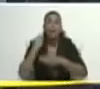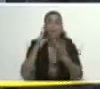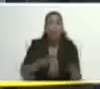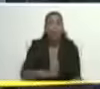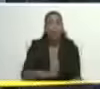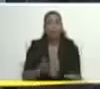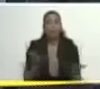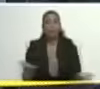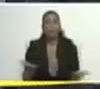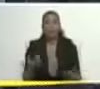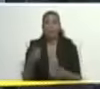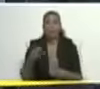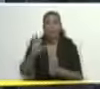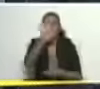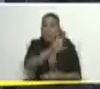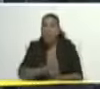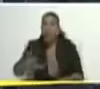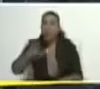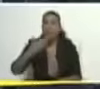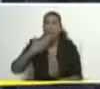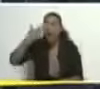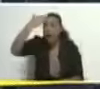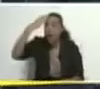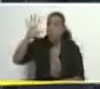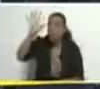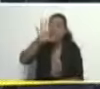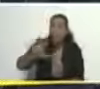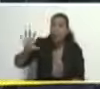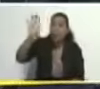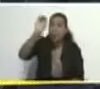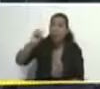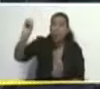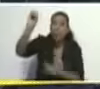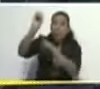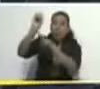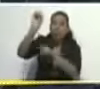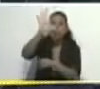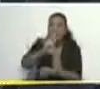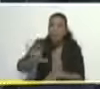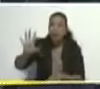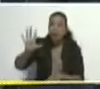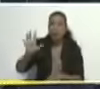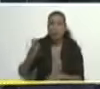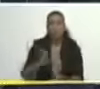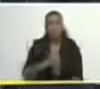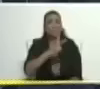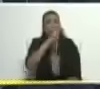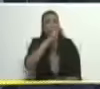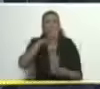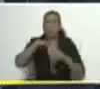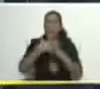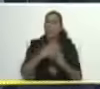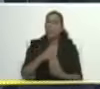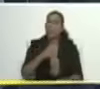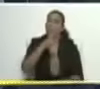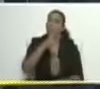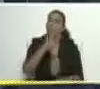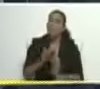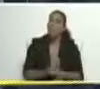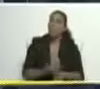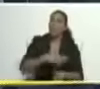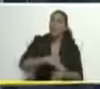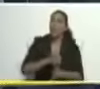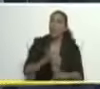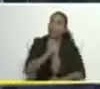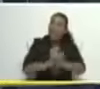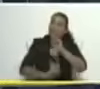cuerpo hemisférico, debemos protestar contra esas atrocidades y defender